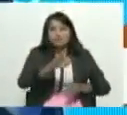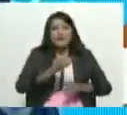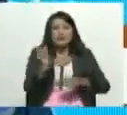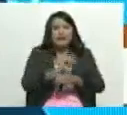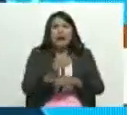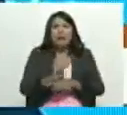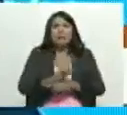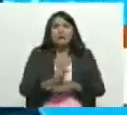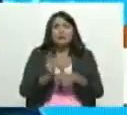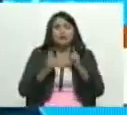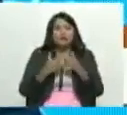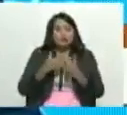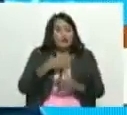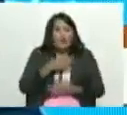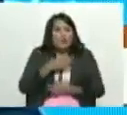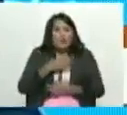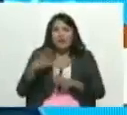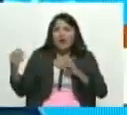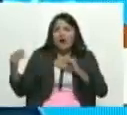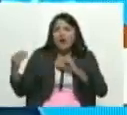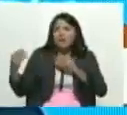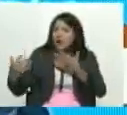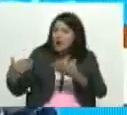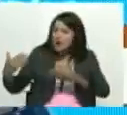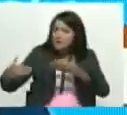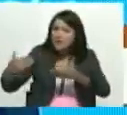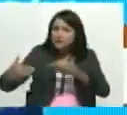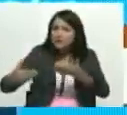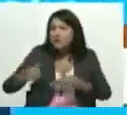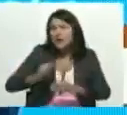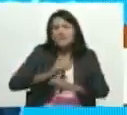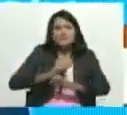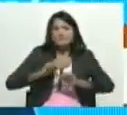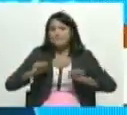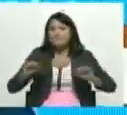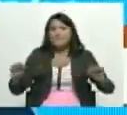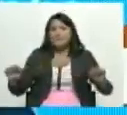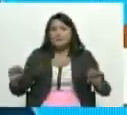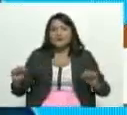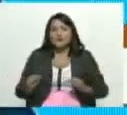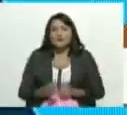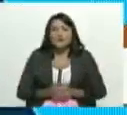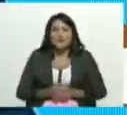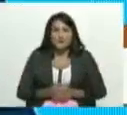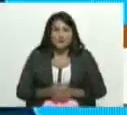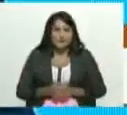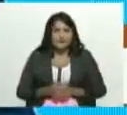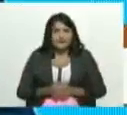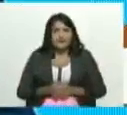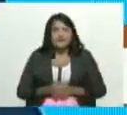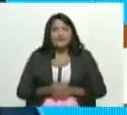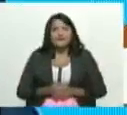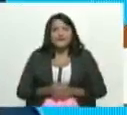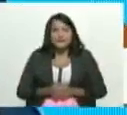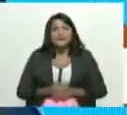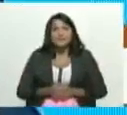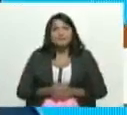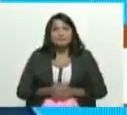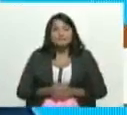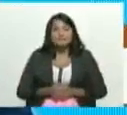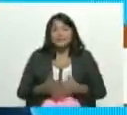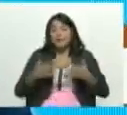disuelve cualquier posibilidad de reconocernos Más allá del tiempo actual del tiempo que habitamos el